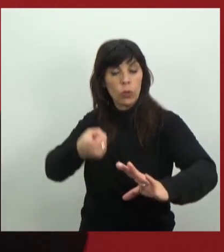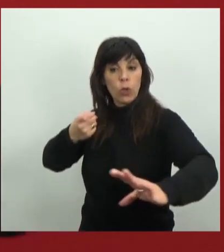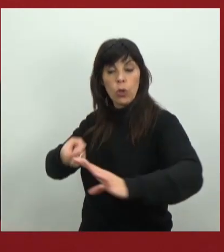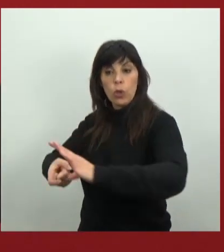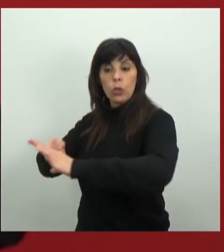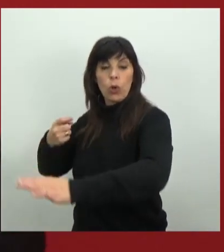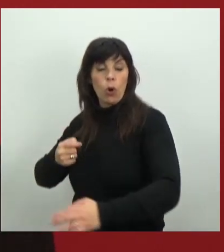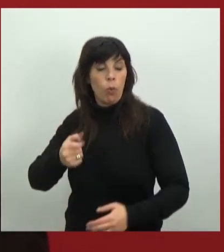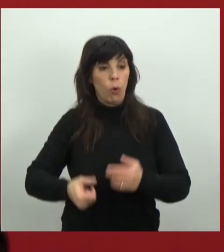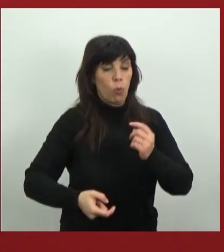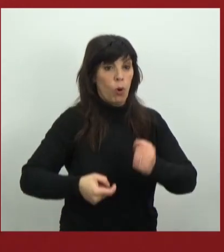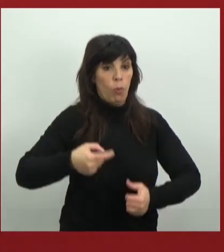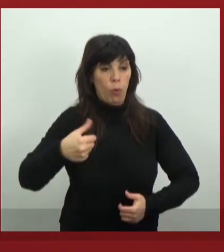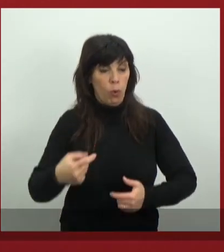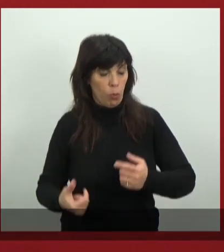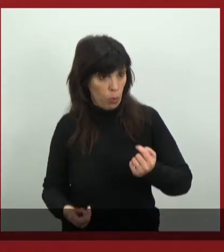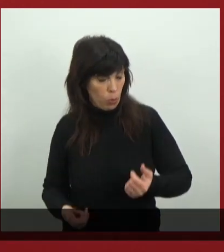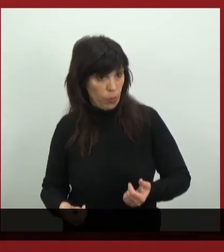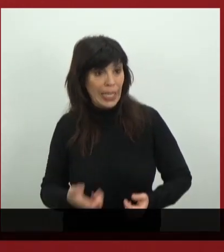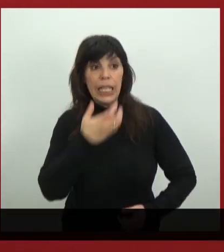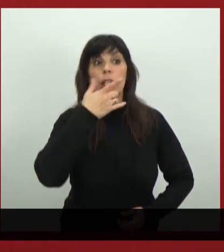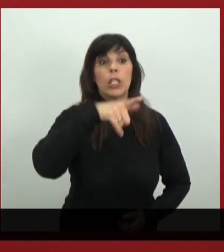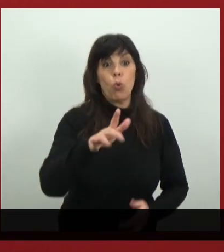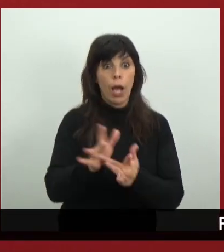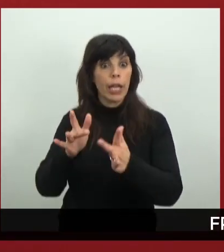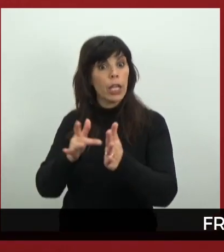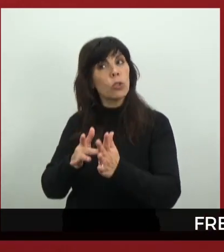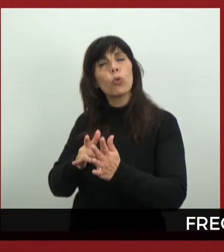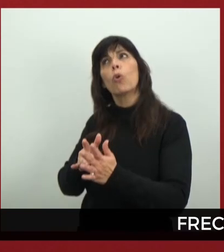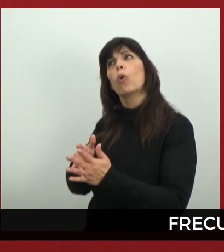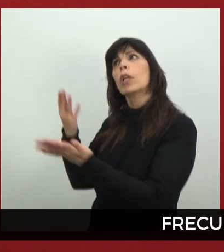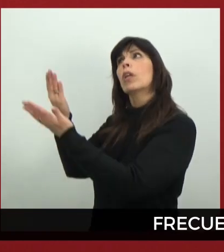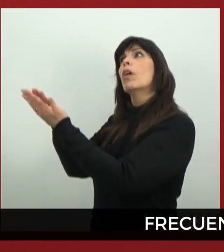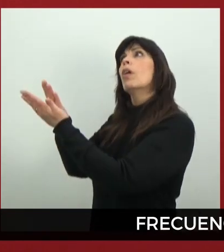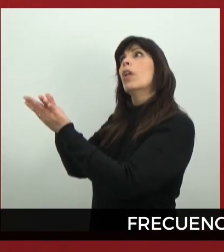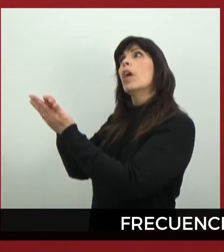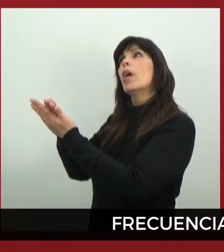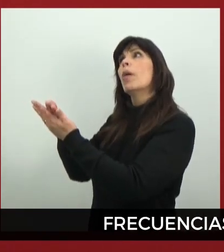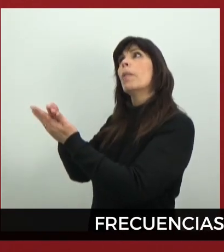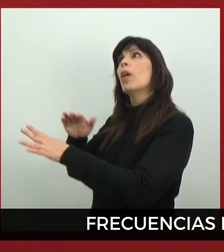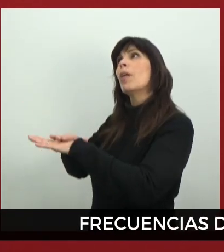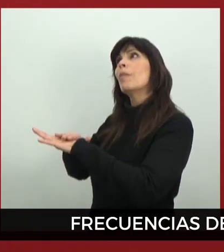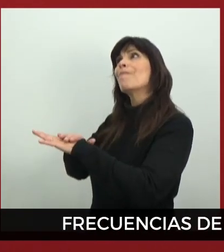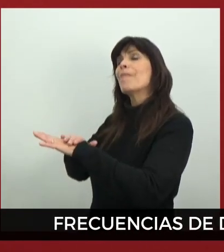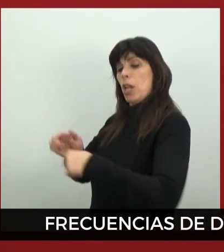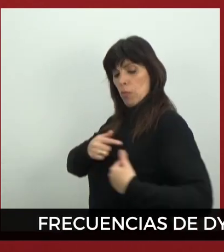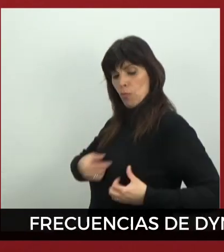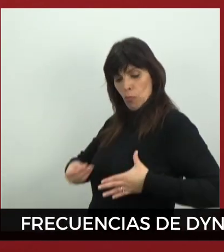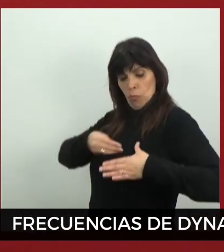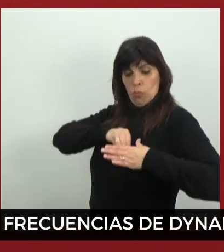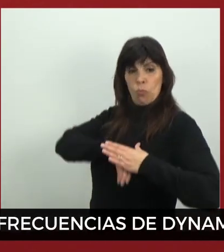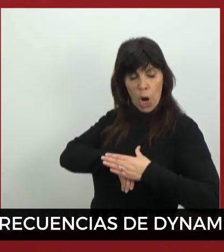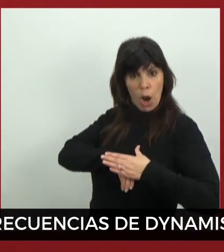¿recibimos el perdón de los pecados instantáneamente? Sí. ¿Somos salvados en el momento que le pedimos perdón a Jesucristo?